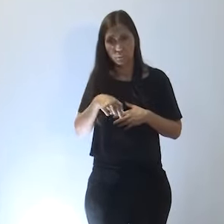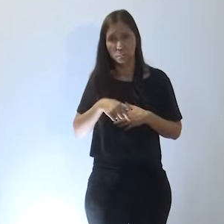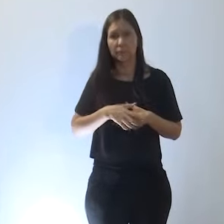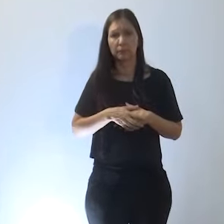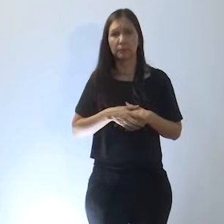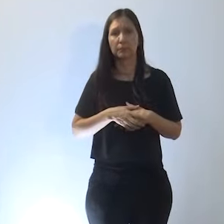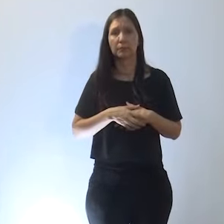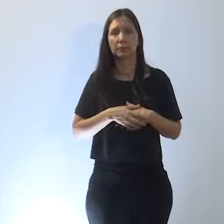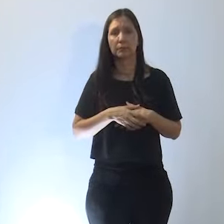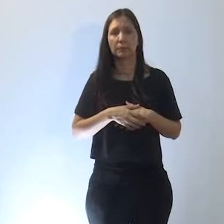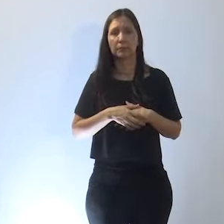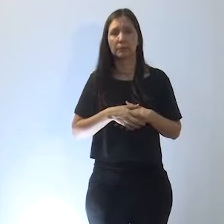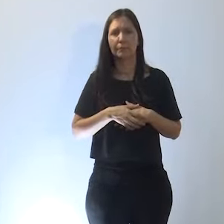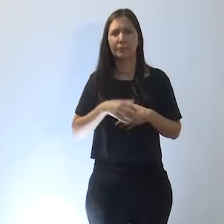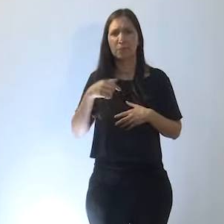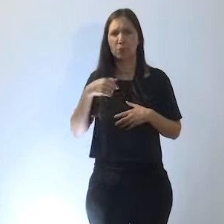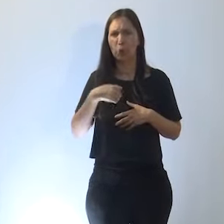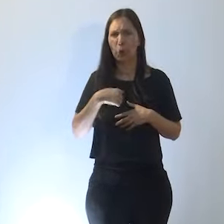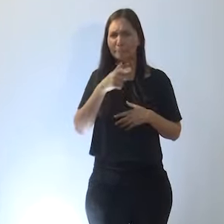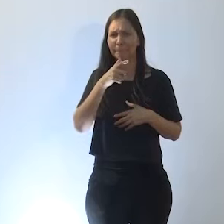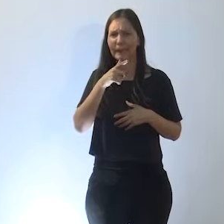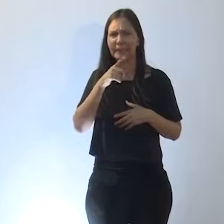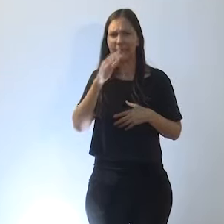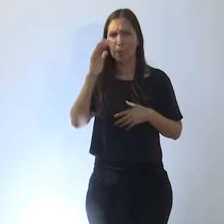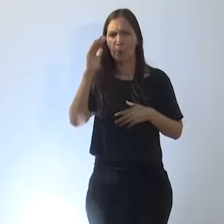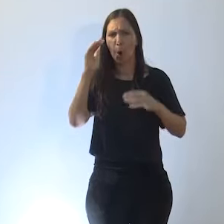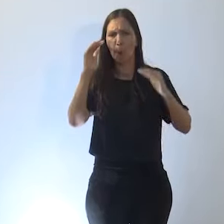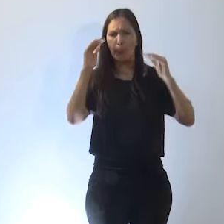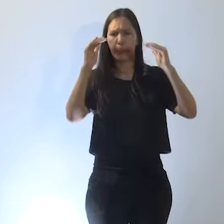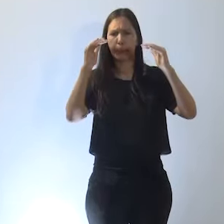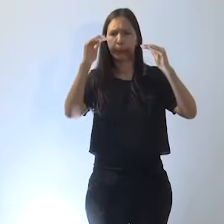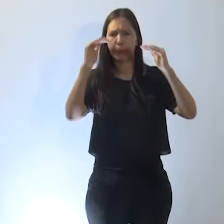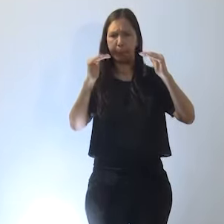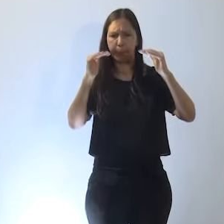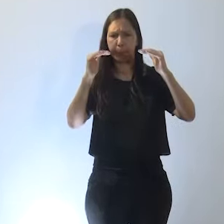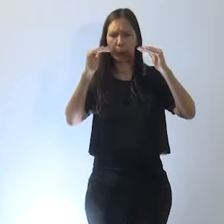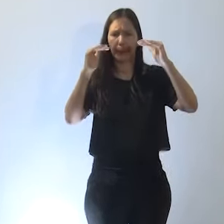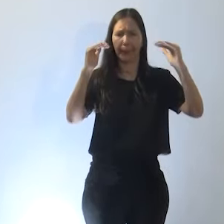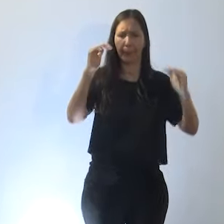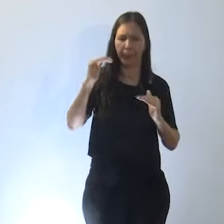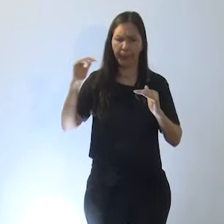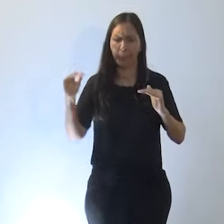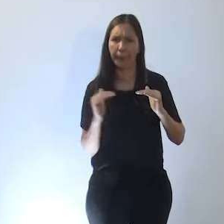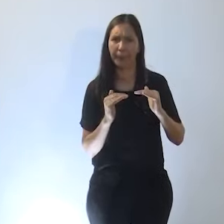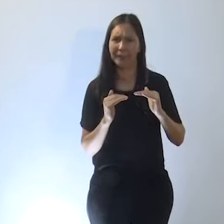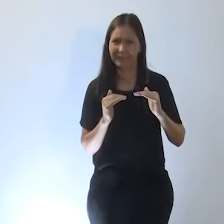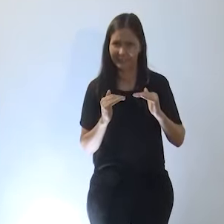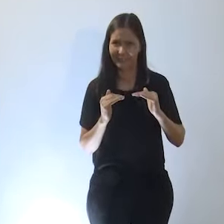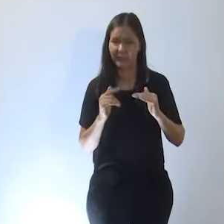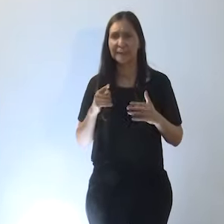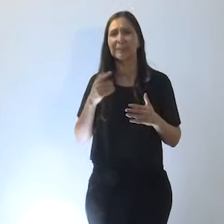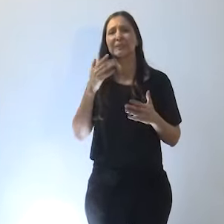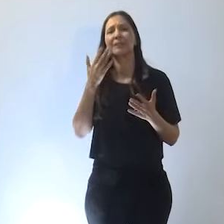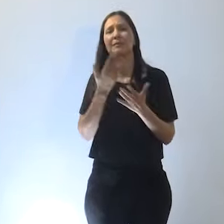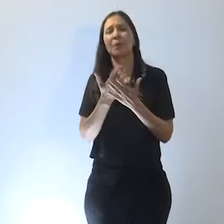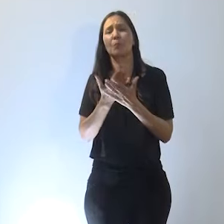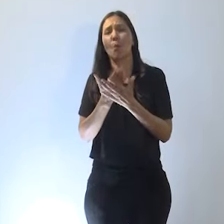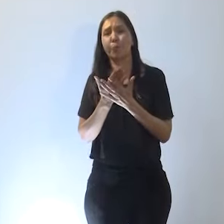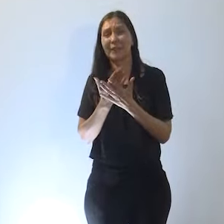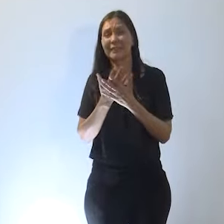entonces igualas por abajo si había pretendido con la propuesta del peronismo